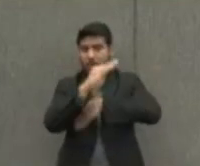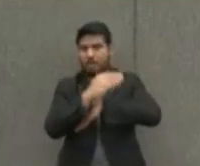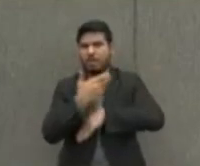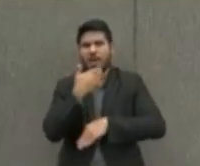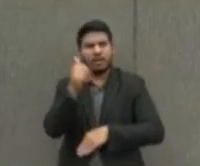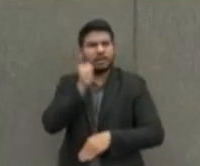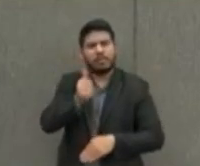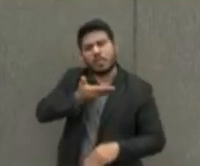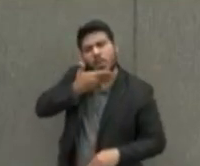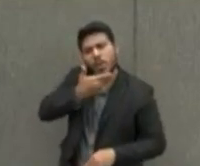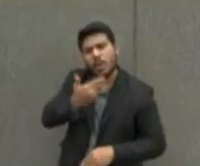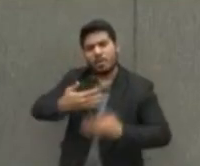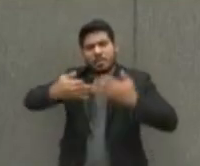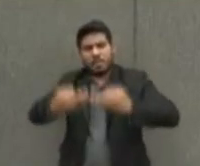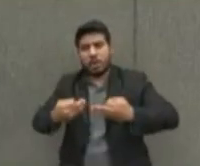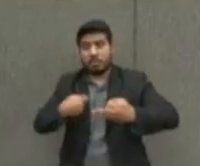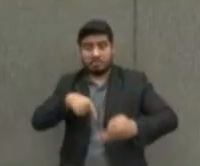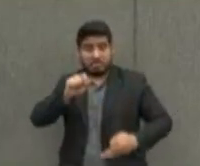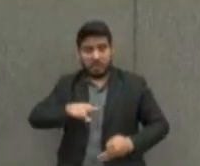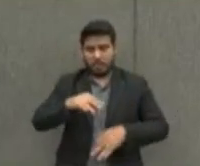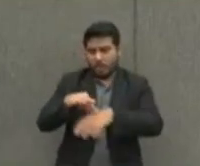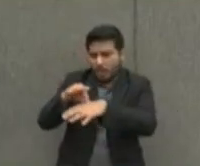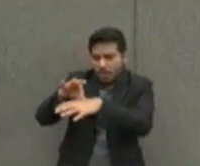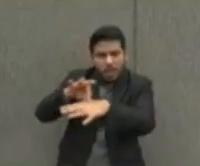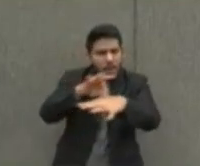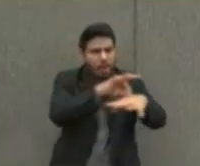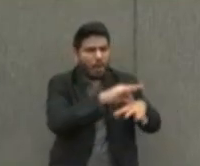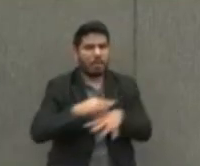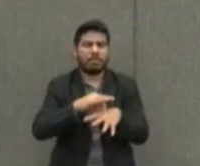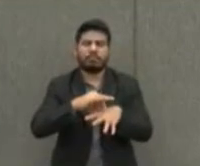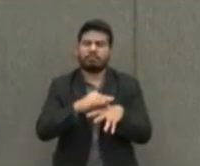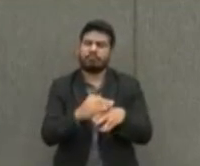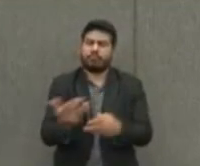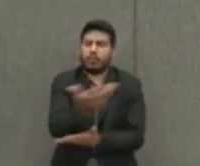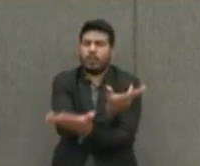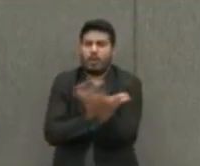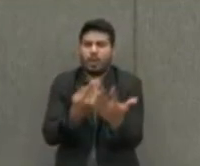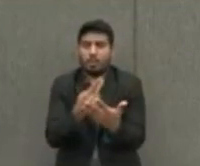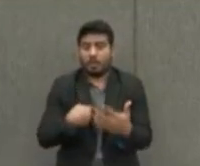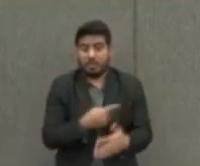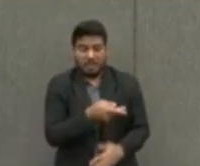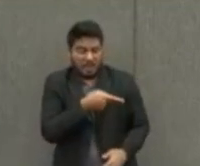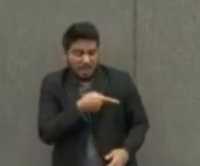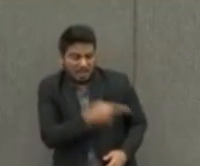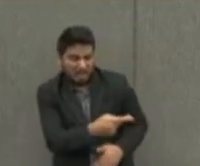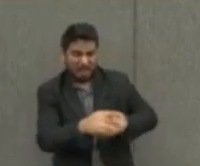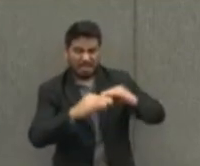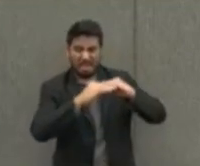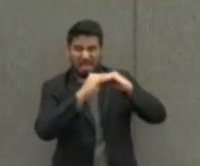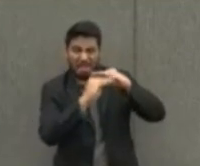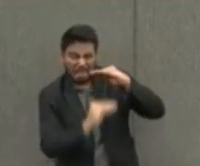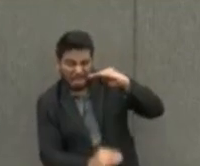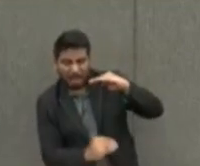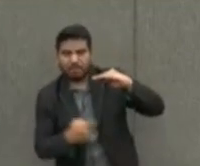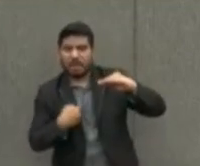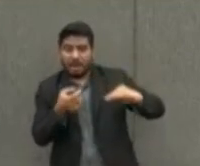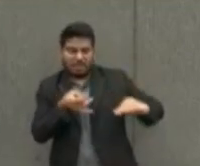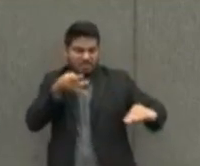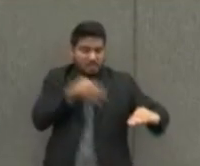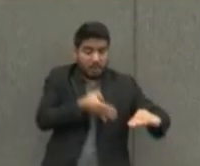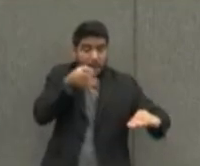intercambiando experiencias que abonen a combatir la pobreza y la desigualdad en la que viven